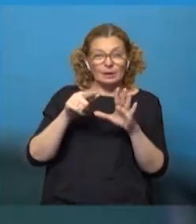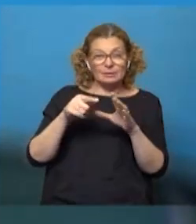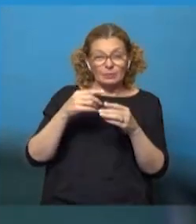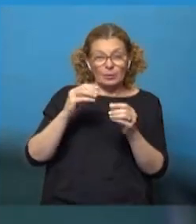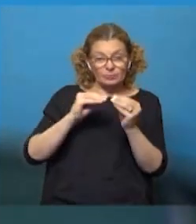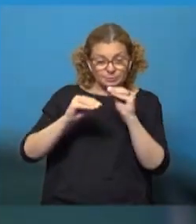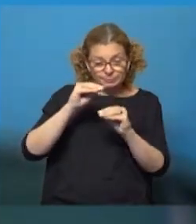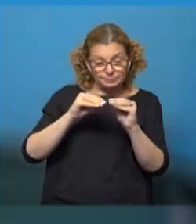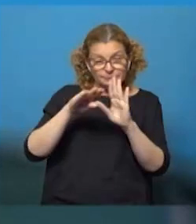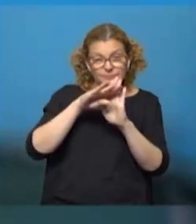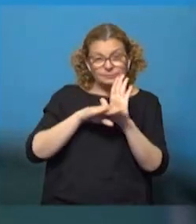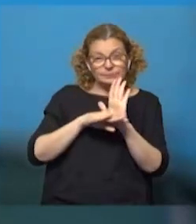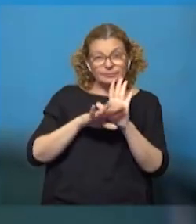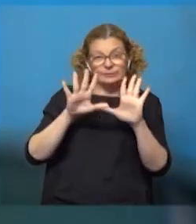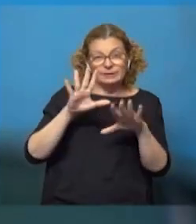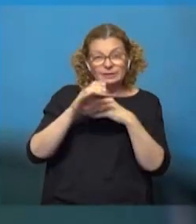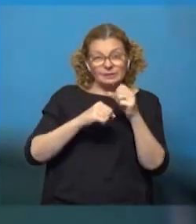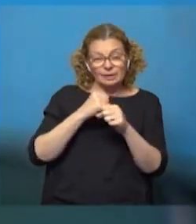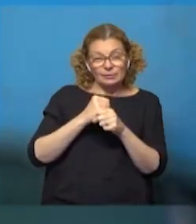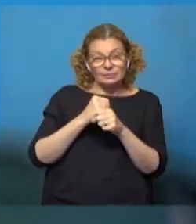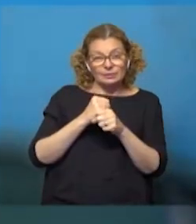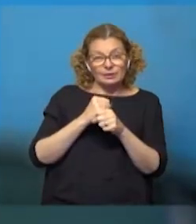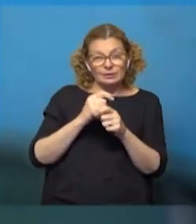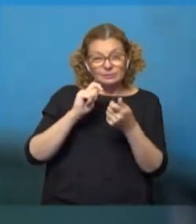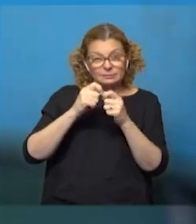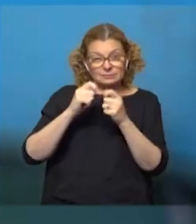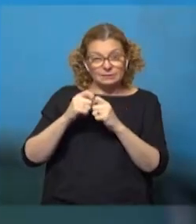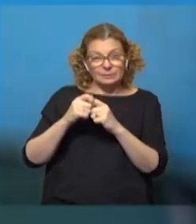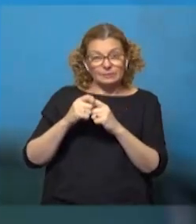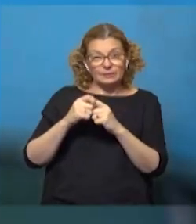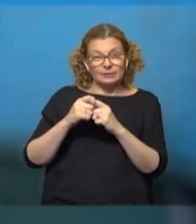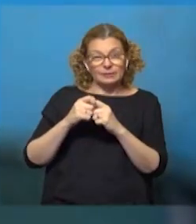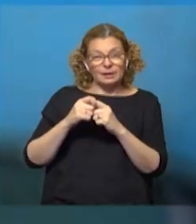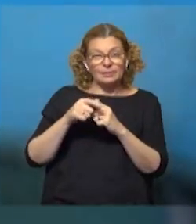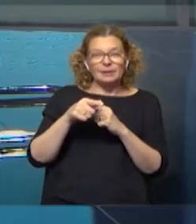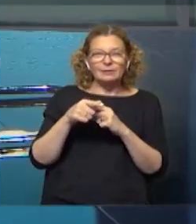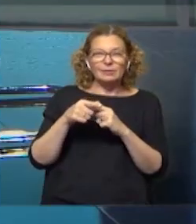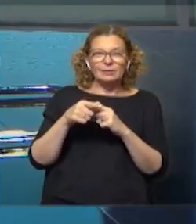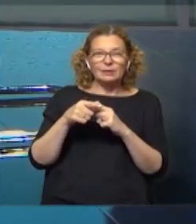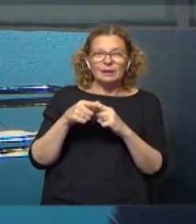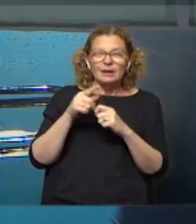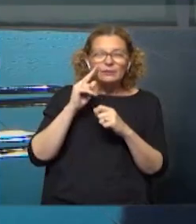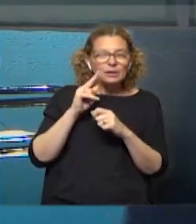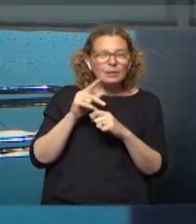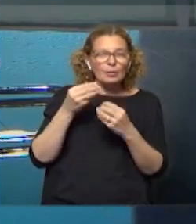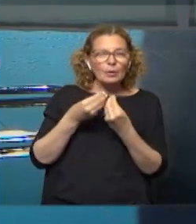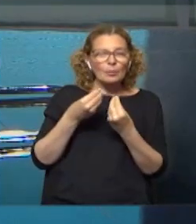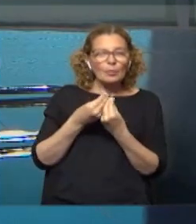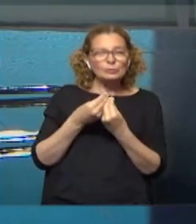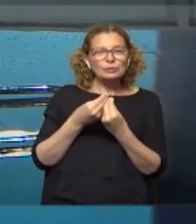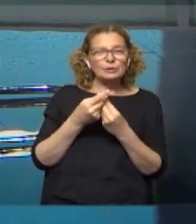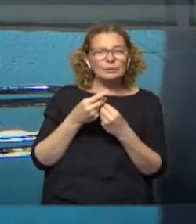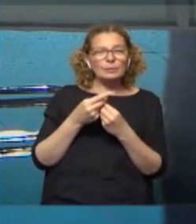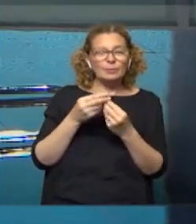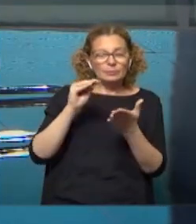reelaborando un poco el plan 10 años está bien para reelaborar un plan no las cosas cambian entonces allí veíamos que muchas de las cosas que